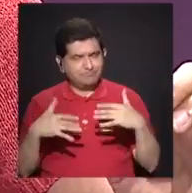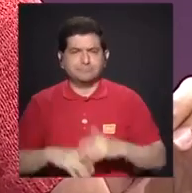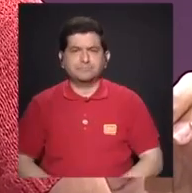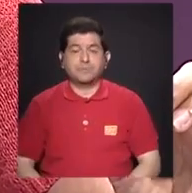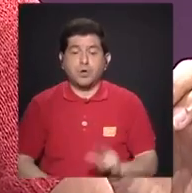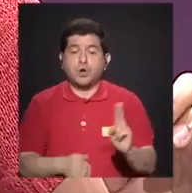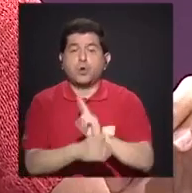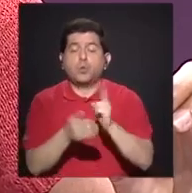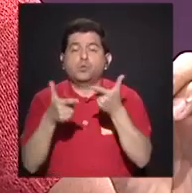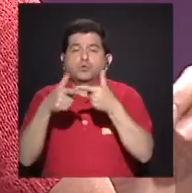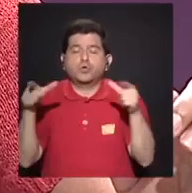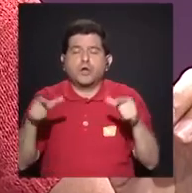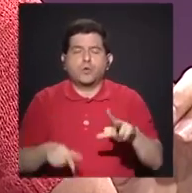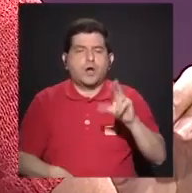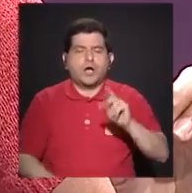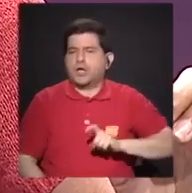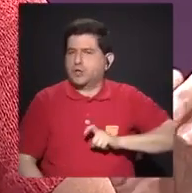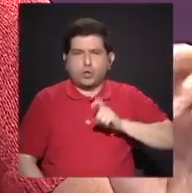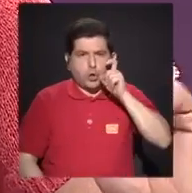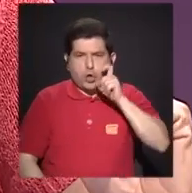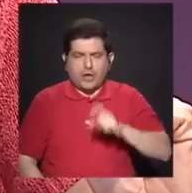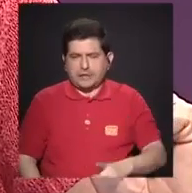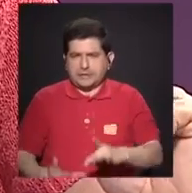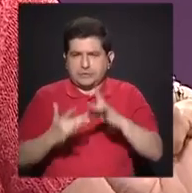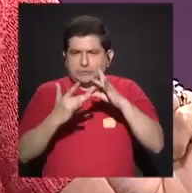es el uso del lenguaje no sexista.